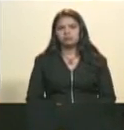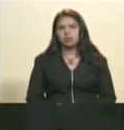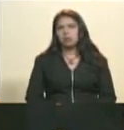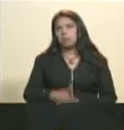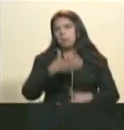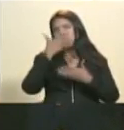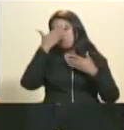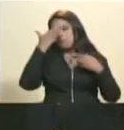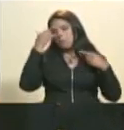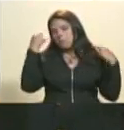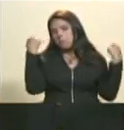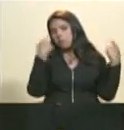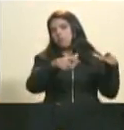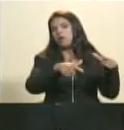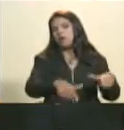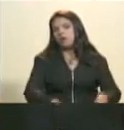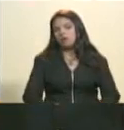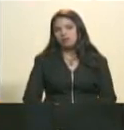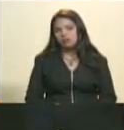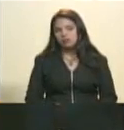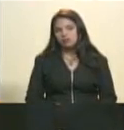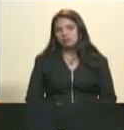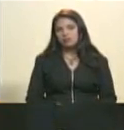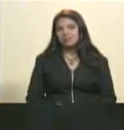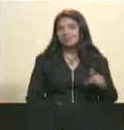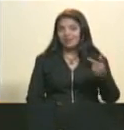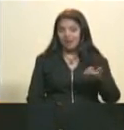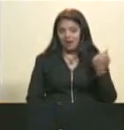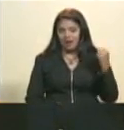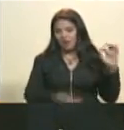olvidado de toda la vida, el que salió a votar